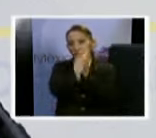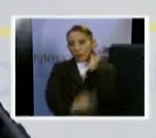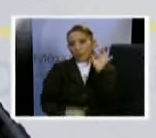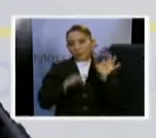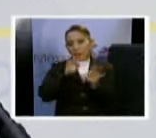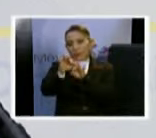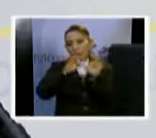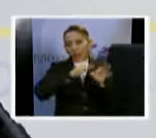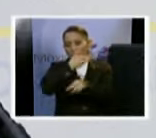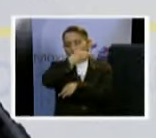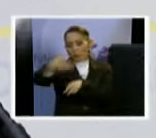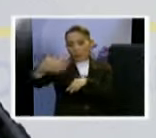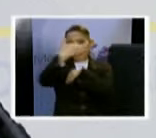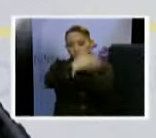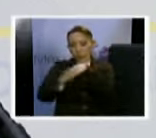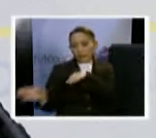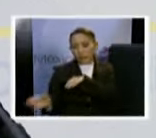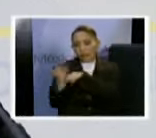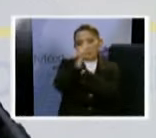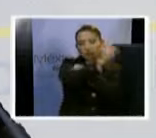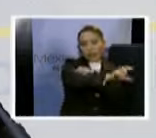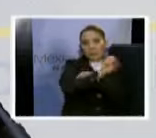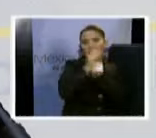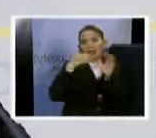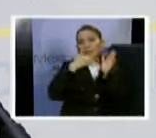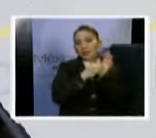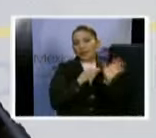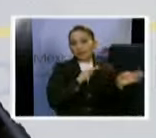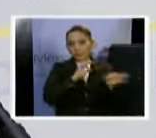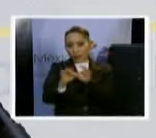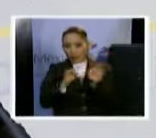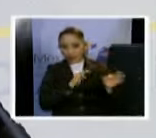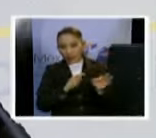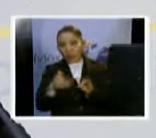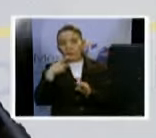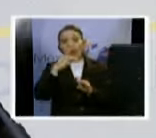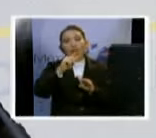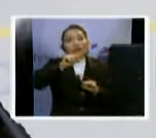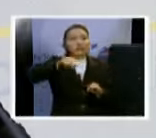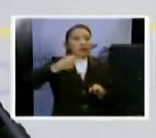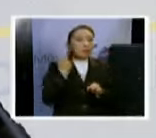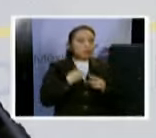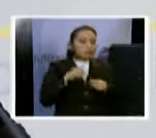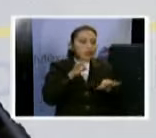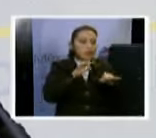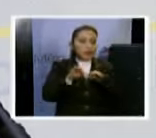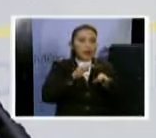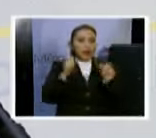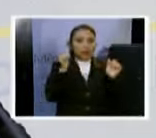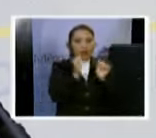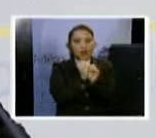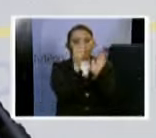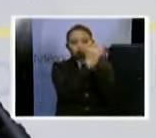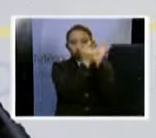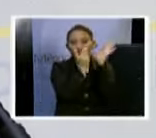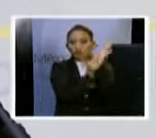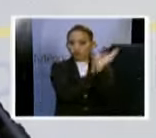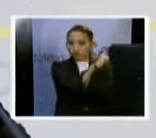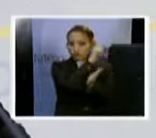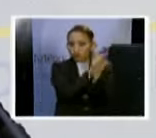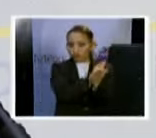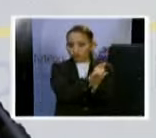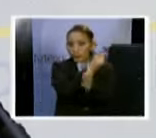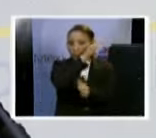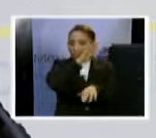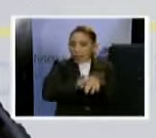trabajadores agrícolas temporales, alrededor de 20,000 trabajadores, pero son trabajadores que llegan bajo un marco legal que